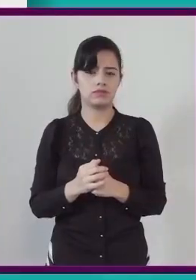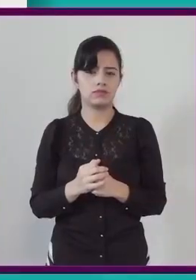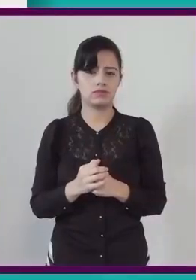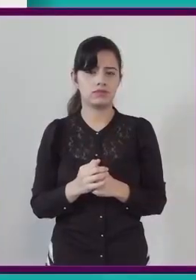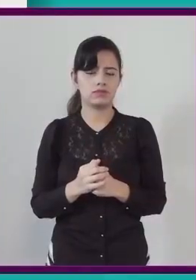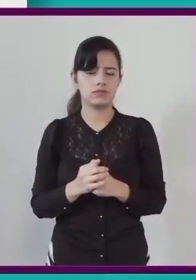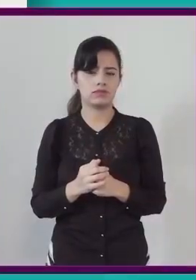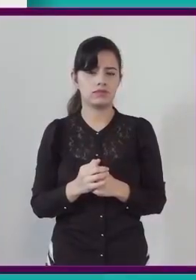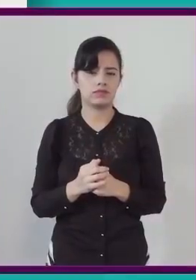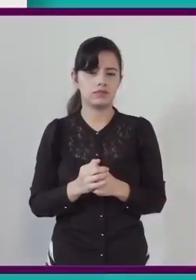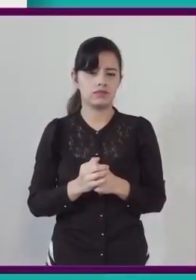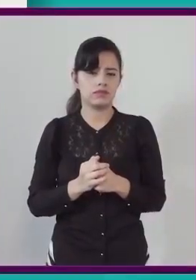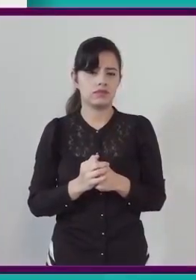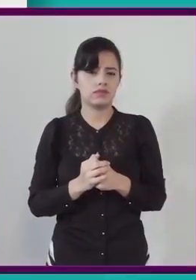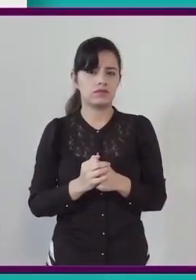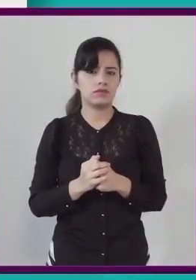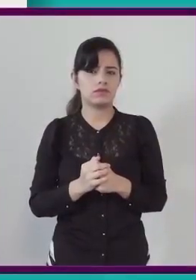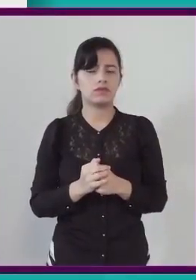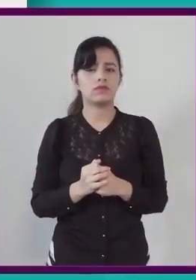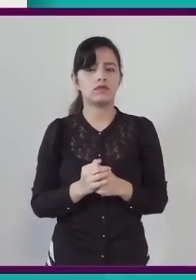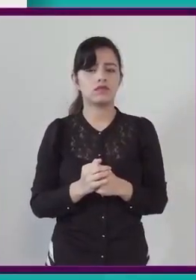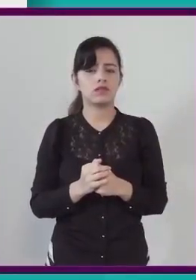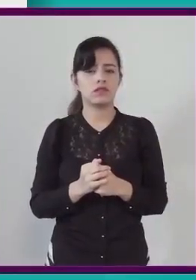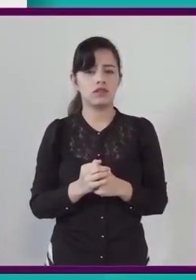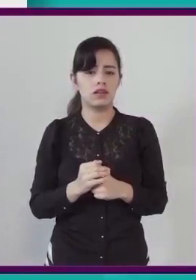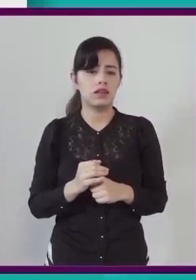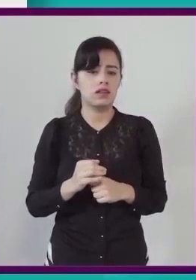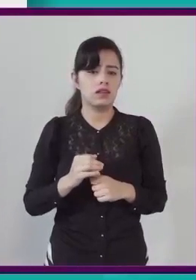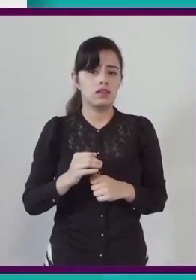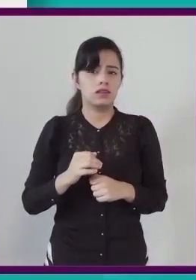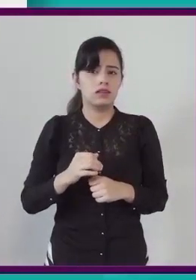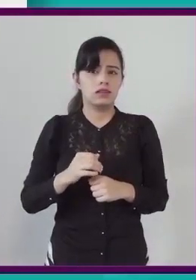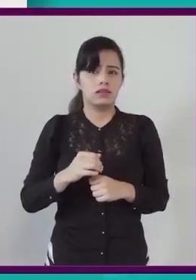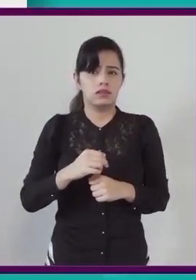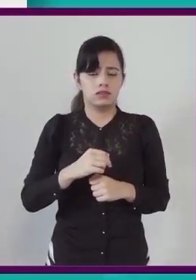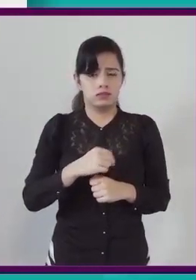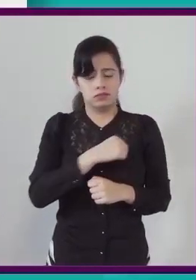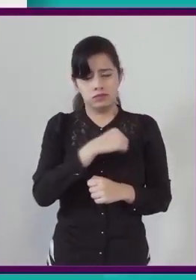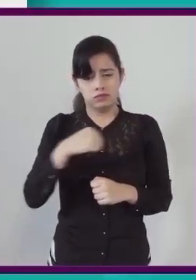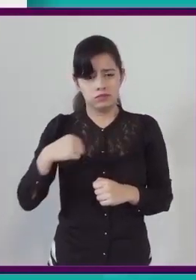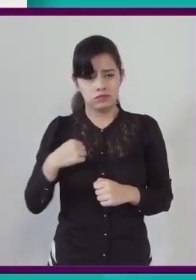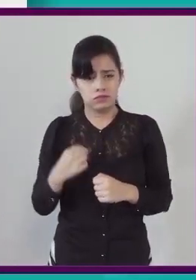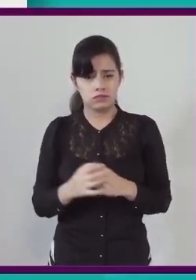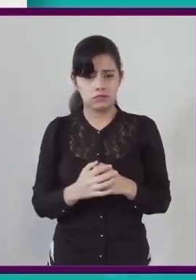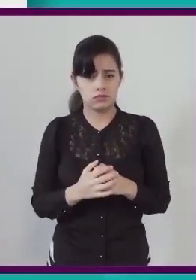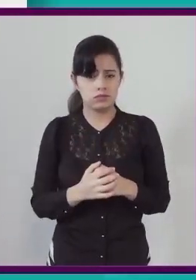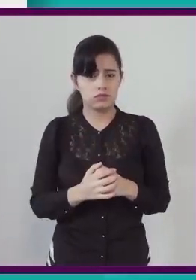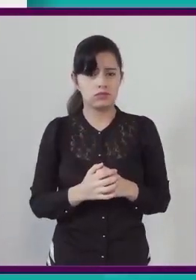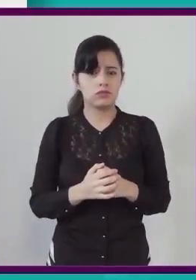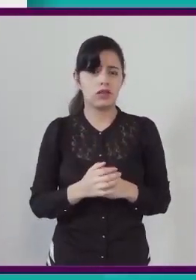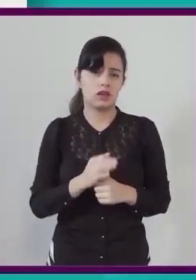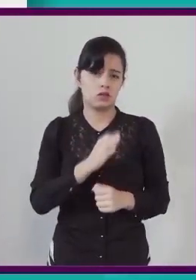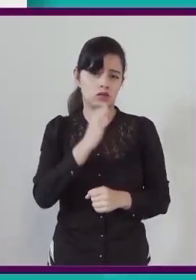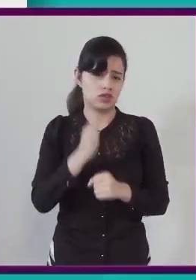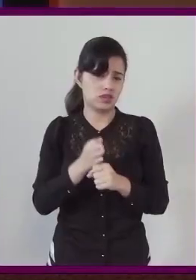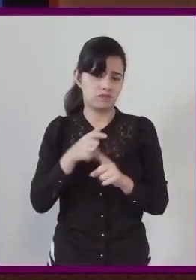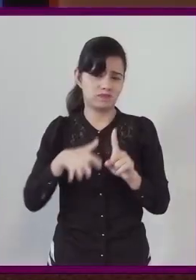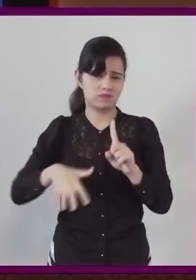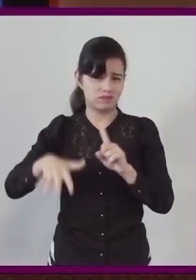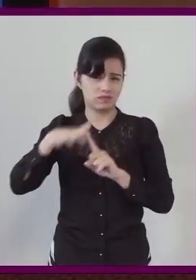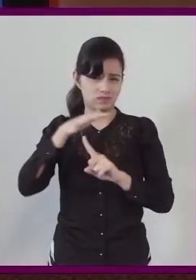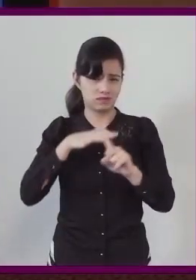o sea, desafortunadamente como que en momentos que nos está tocando